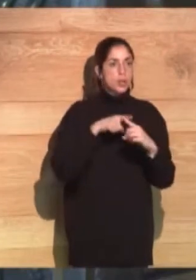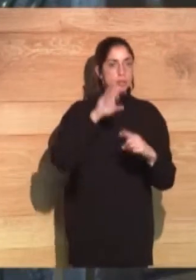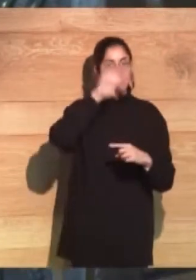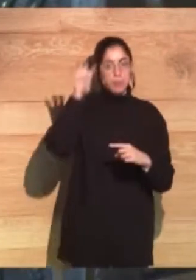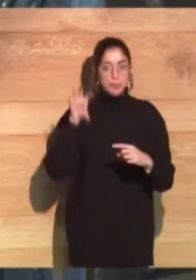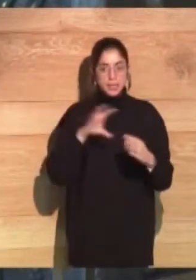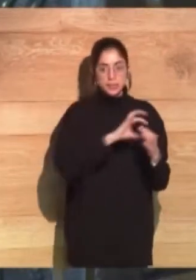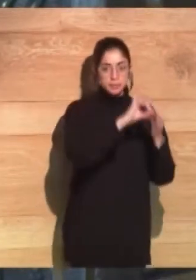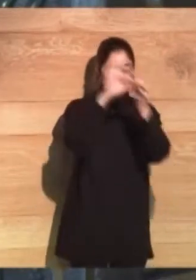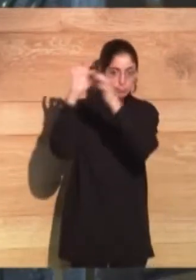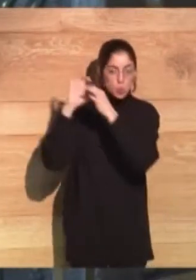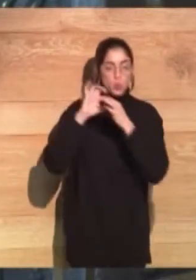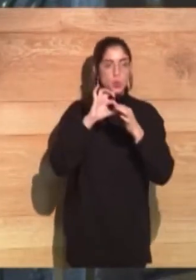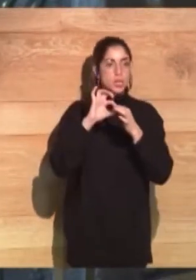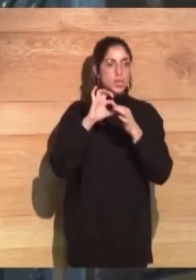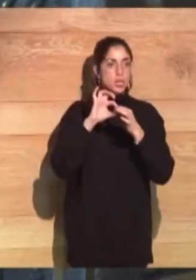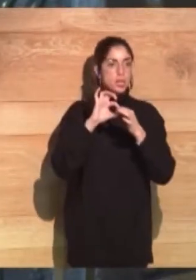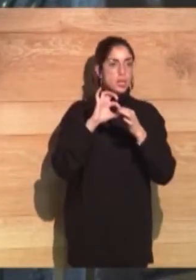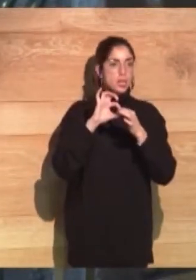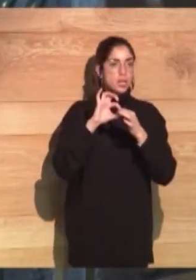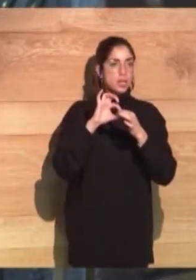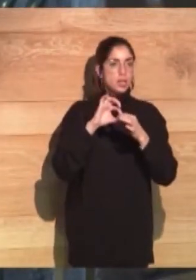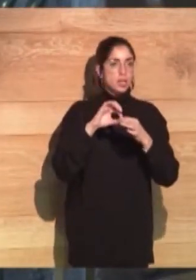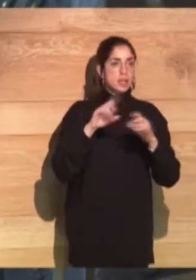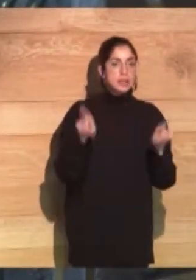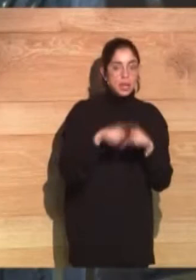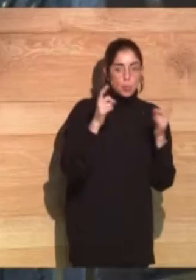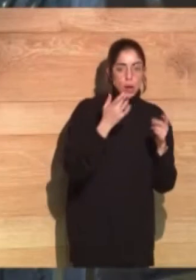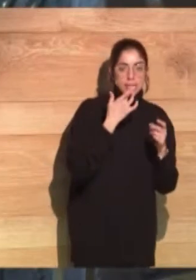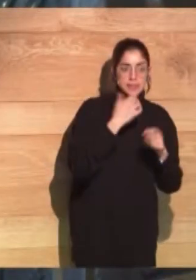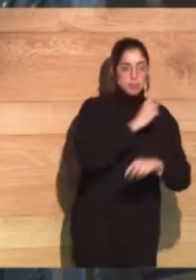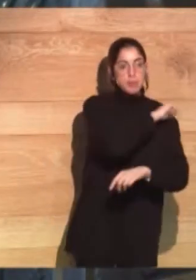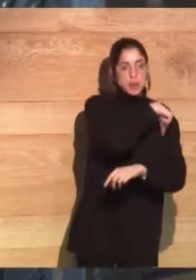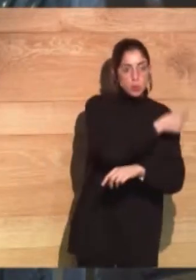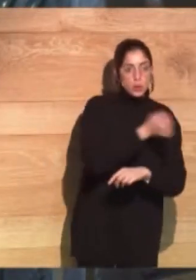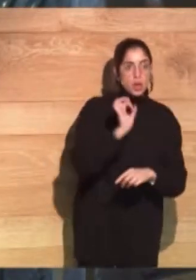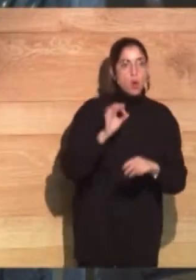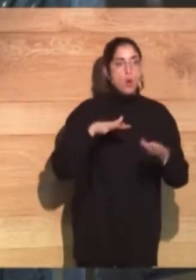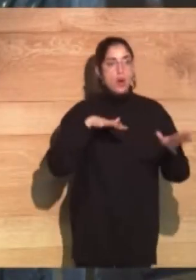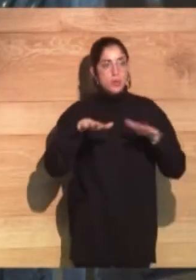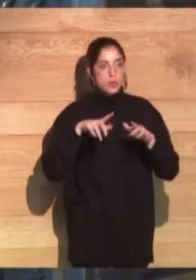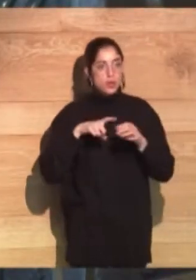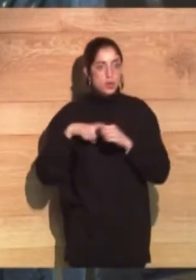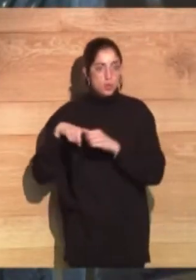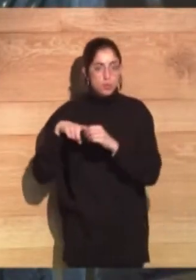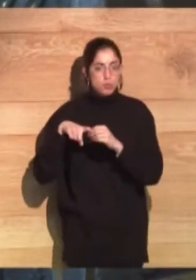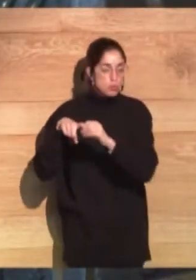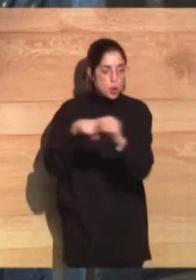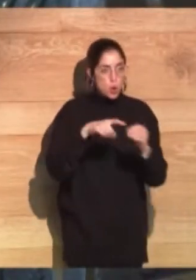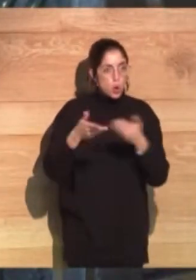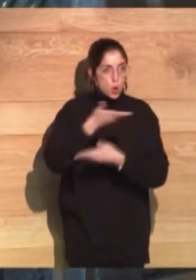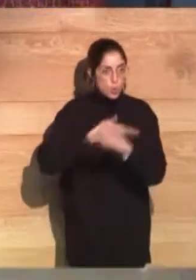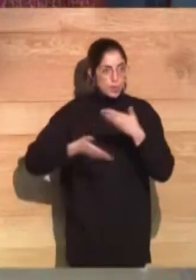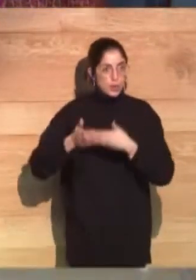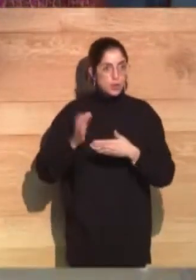países, ya sea en torno a las vacunas o a acciones de cooperación, al desarrollo económico. Esto es